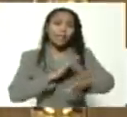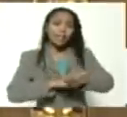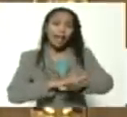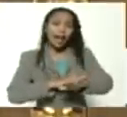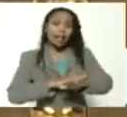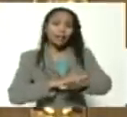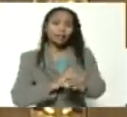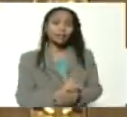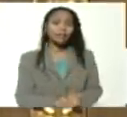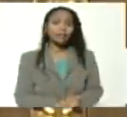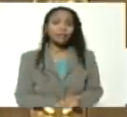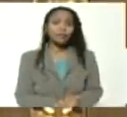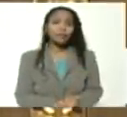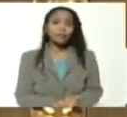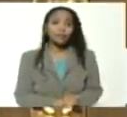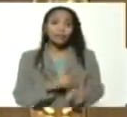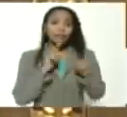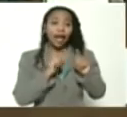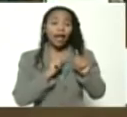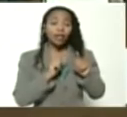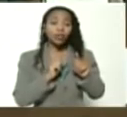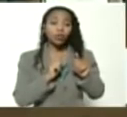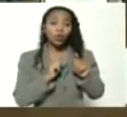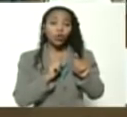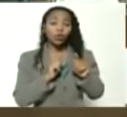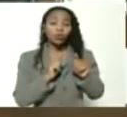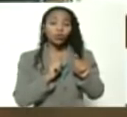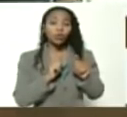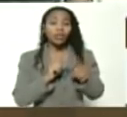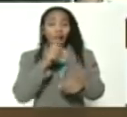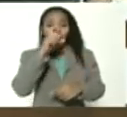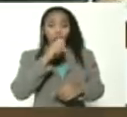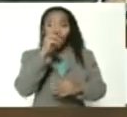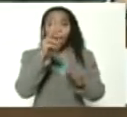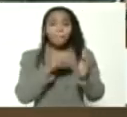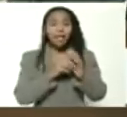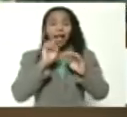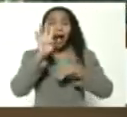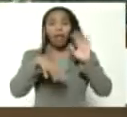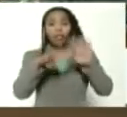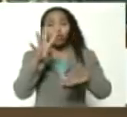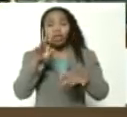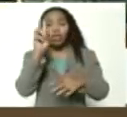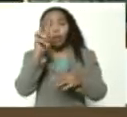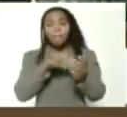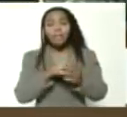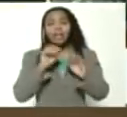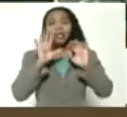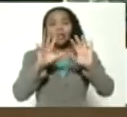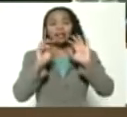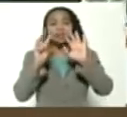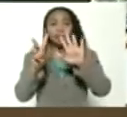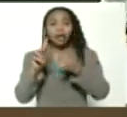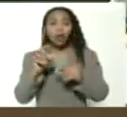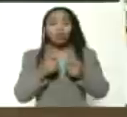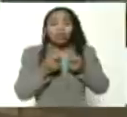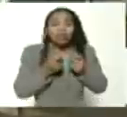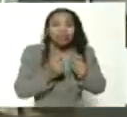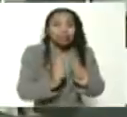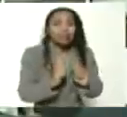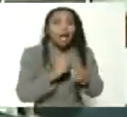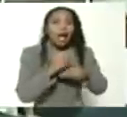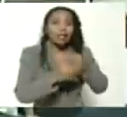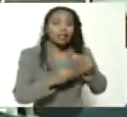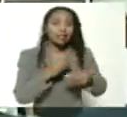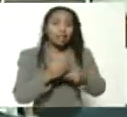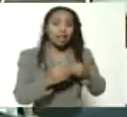de estos hechos criminales del año 2014 y 2017, con el intento de